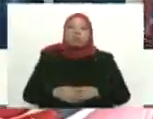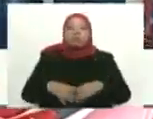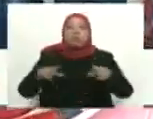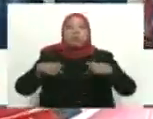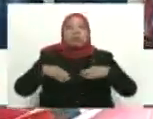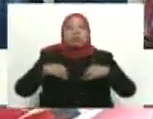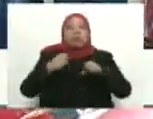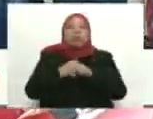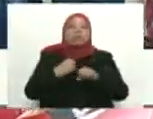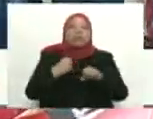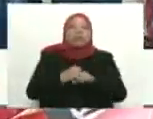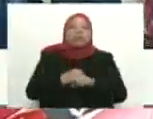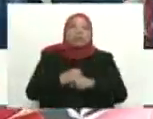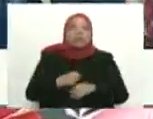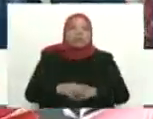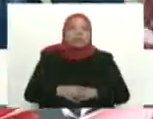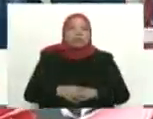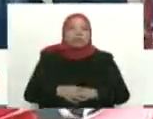reconocimiento al despliegue.